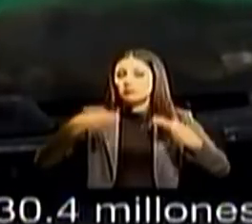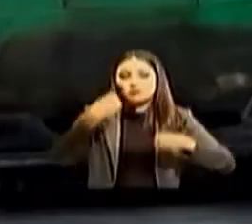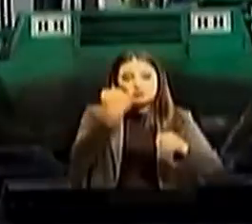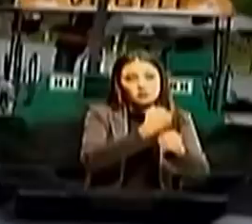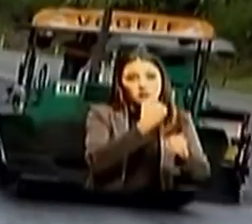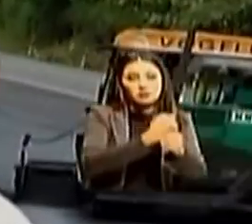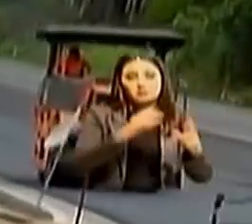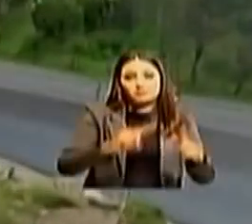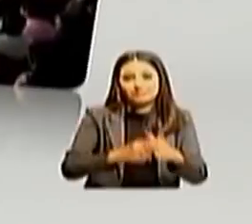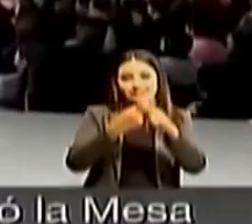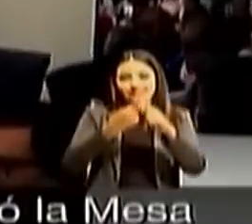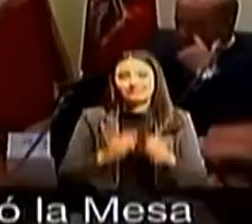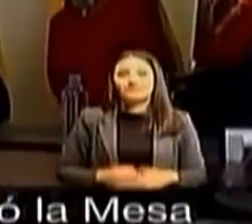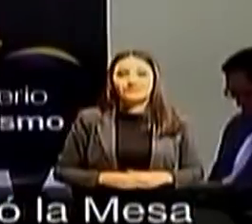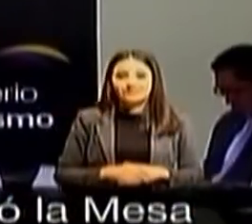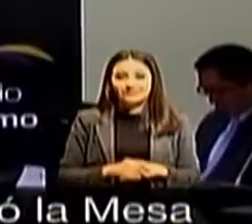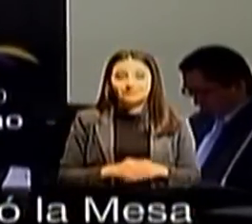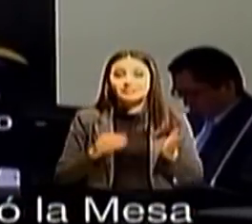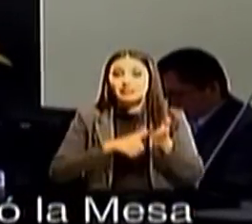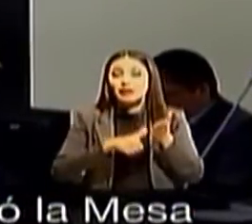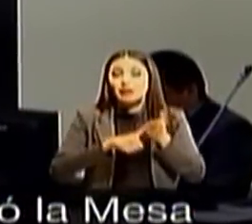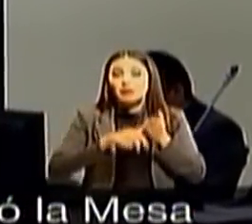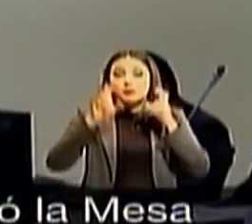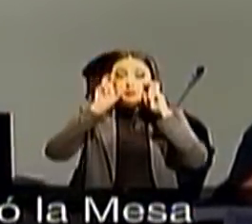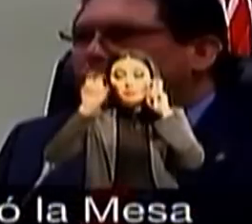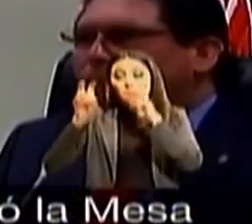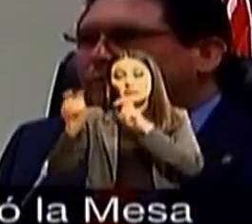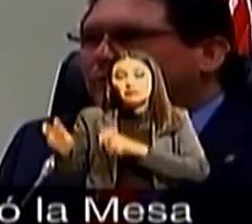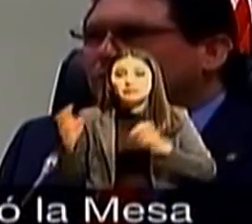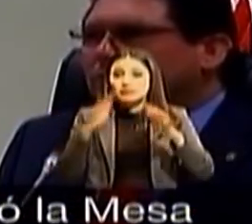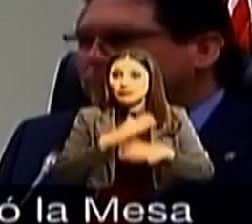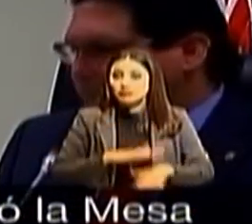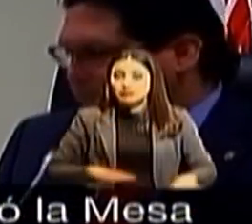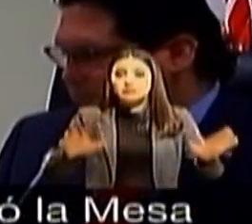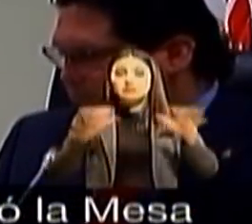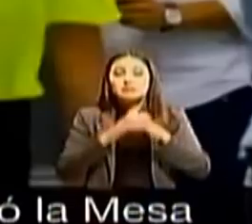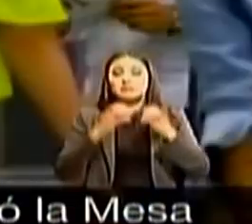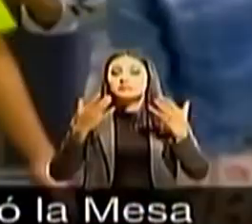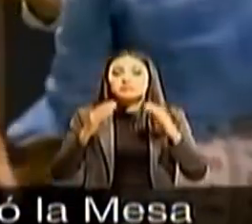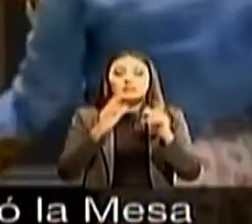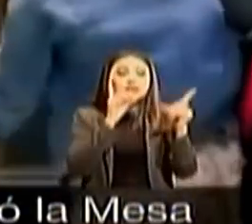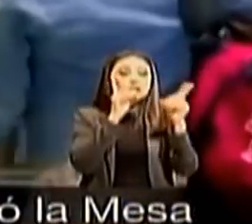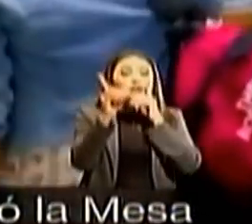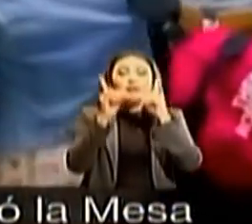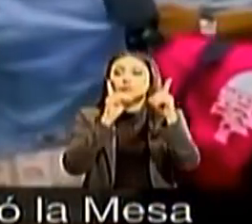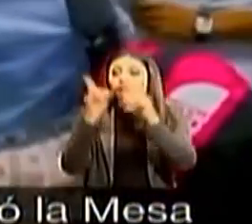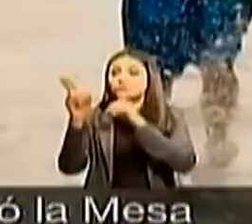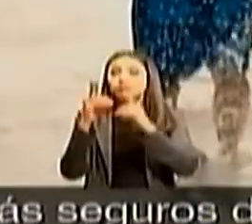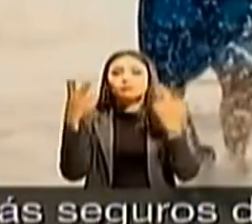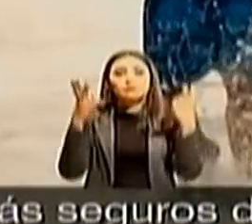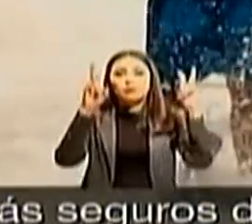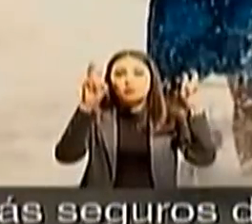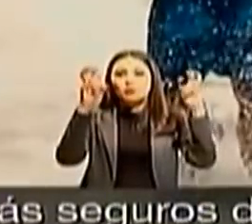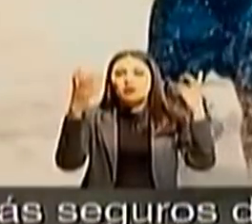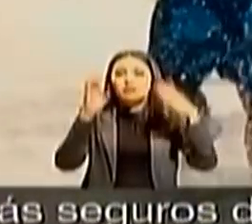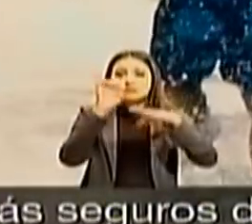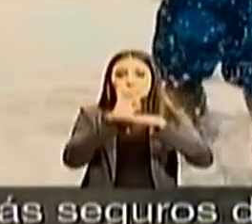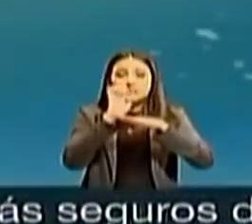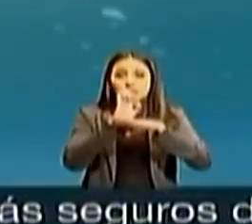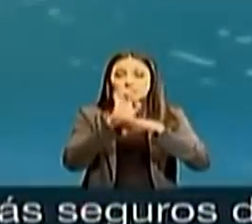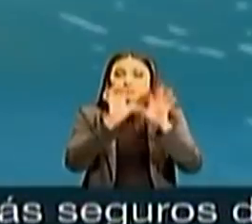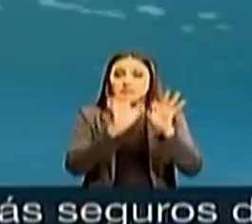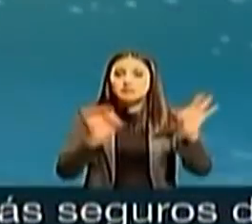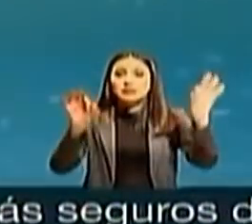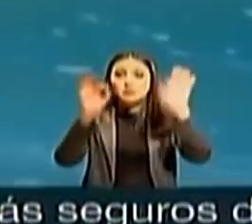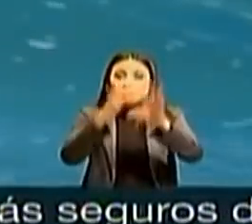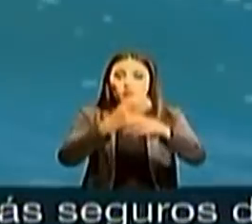los trabajos. El Ministerio de Turismo inauguró la Mesa de Seguridad Turística 2018, donde se enfatizó que Ecuador es uno de los